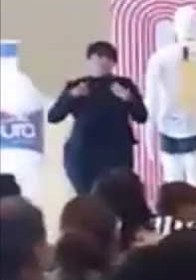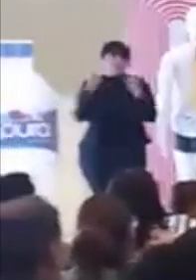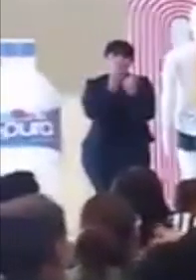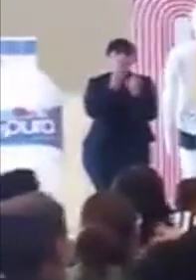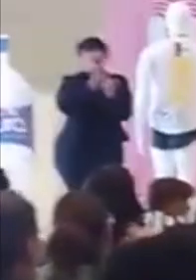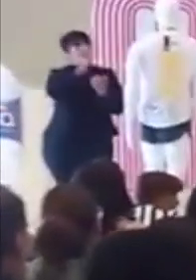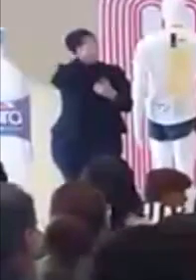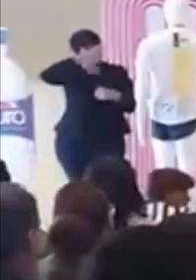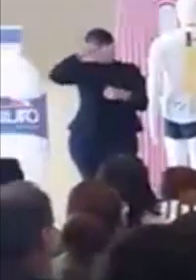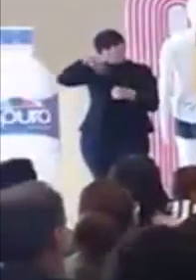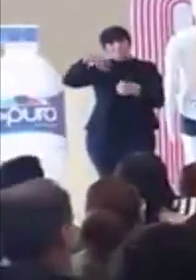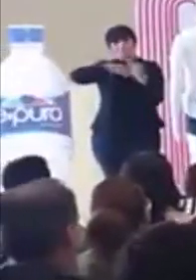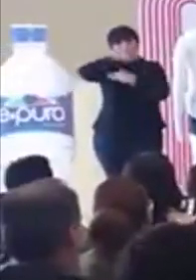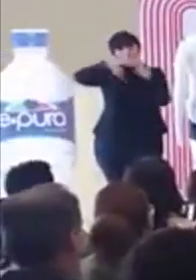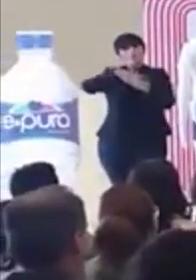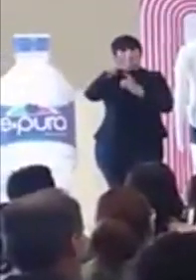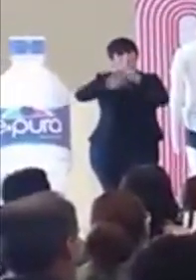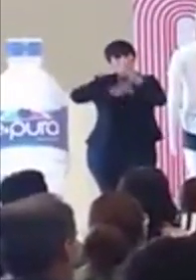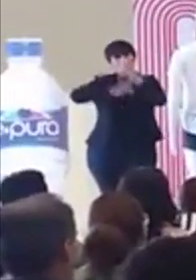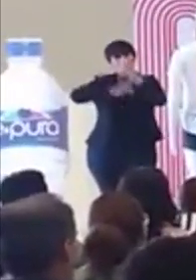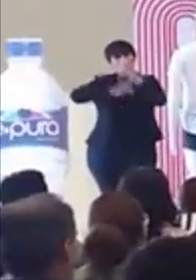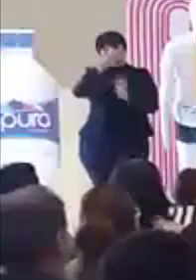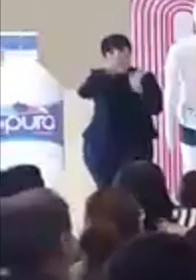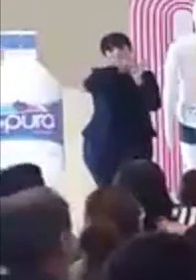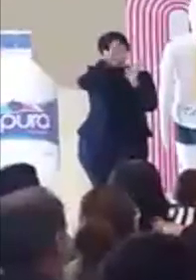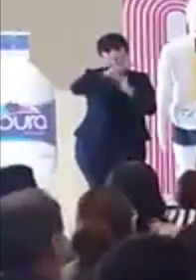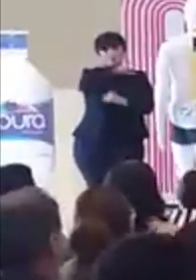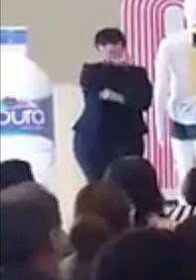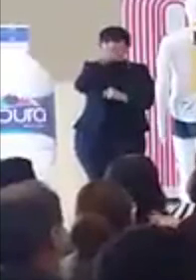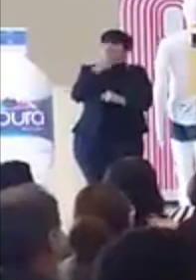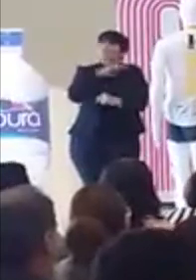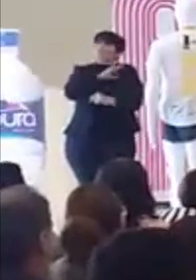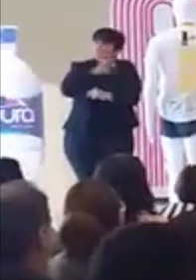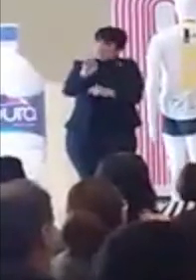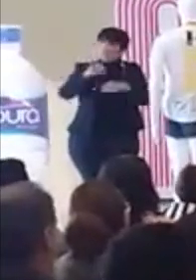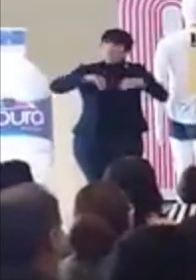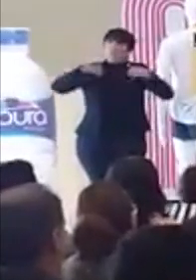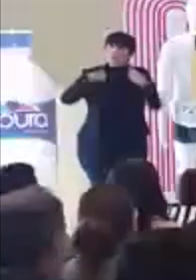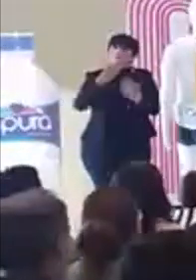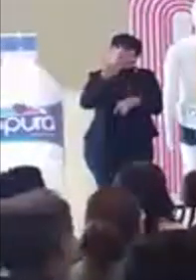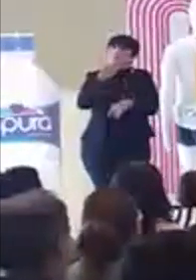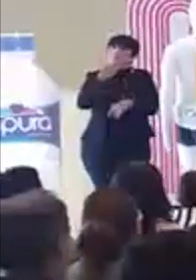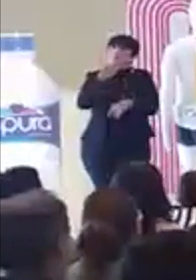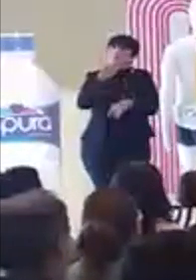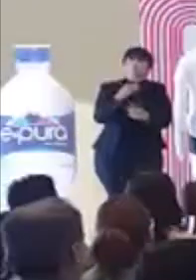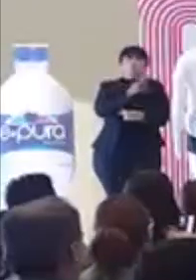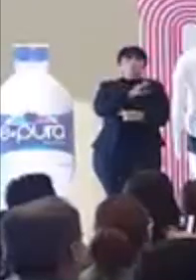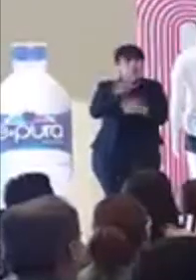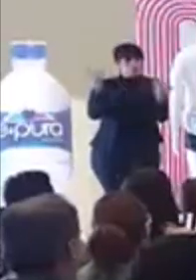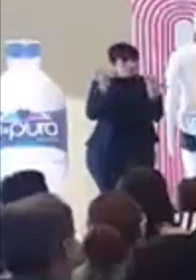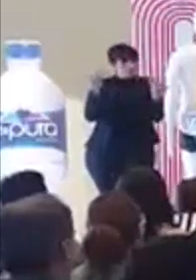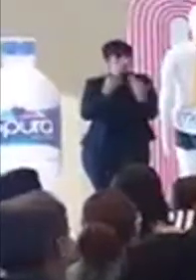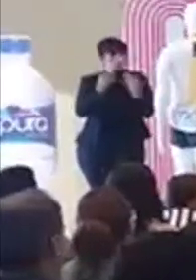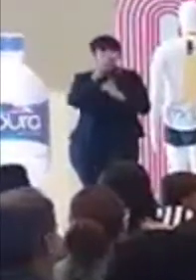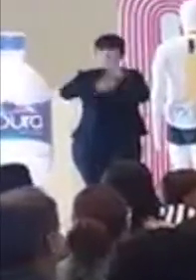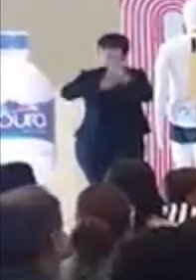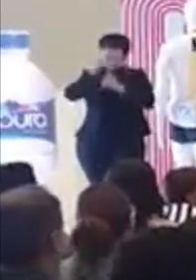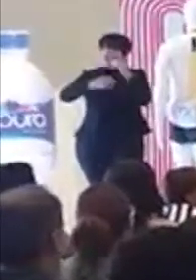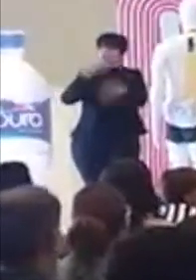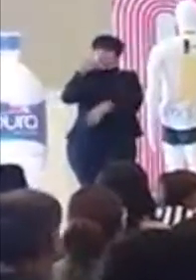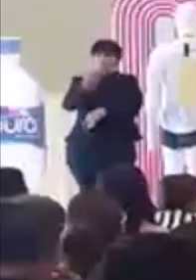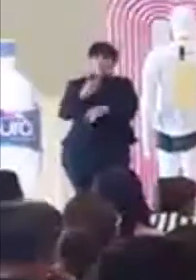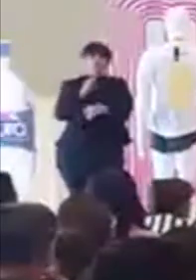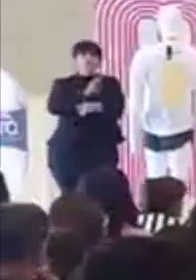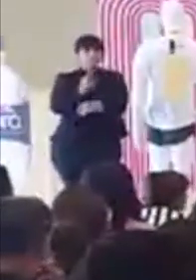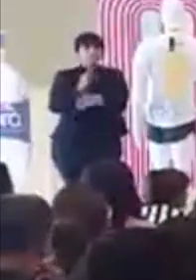atlético ha escalado posiciones a nivel mundial hasta colocarse entre los nueve mejores del mundo y esto es gracias al trabajo en equipo por